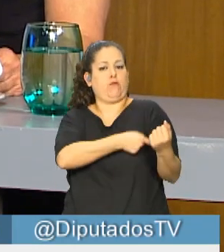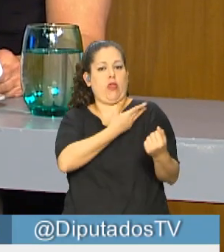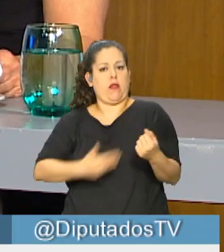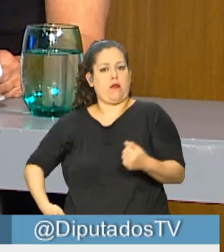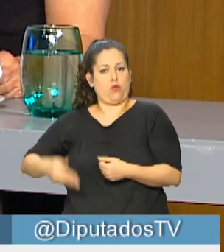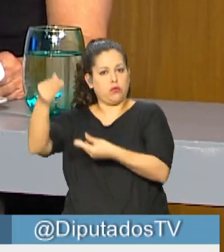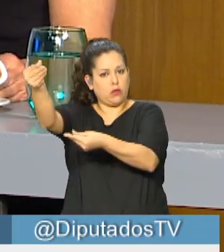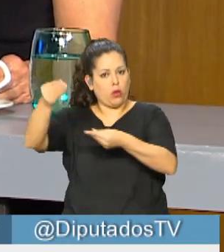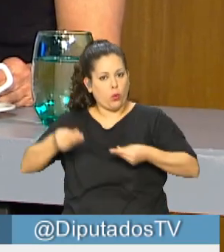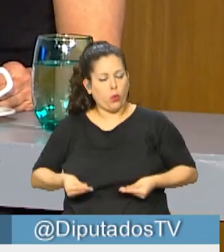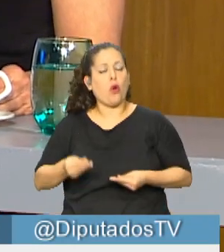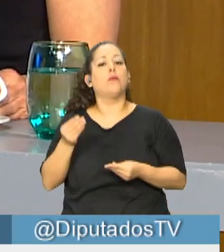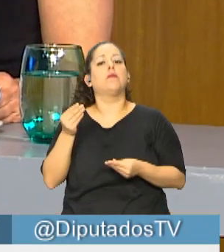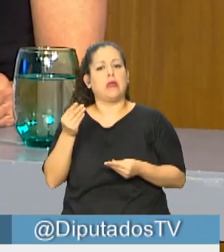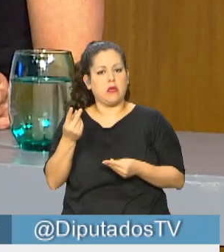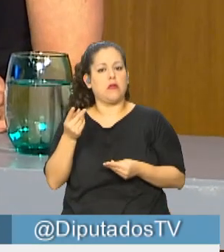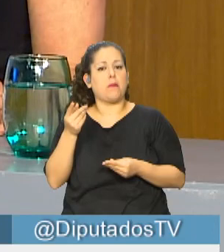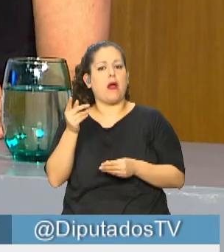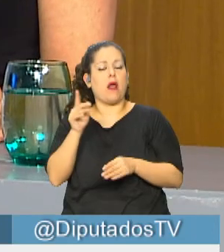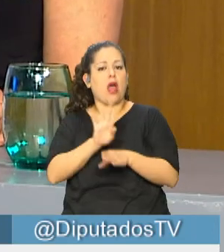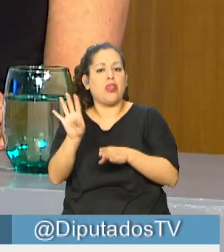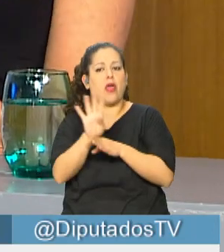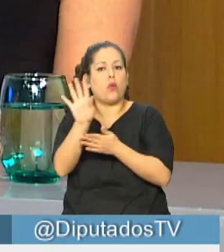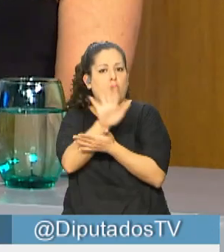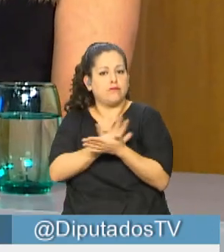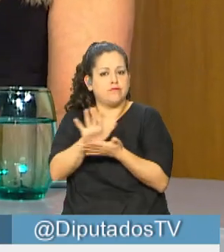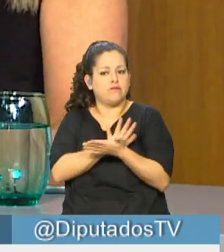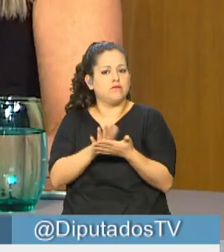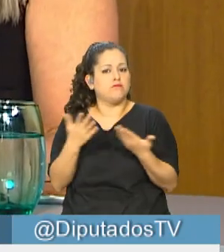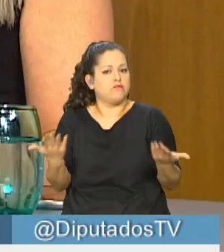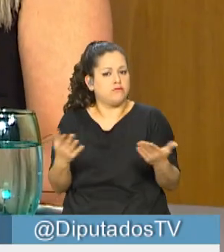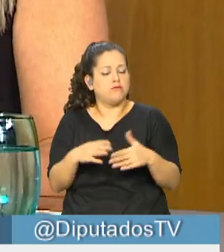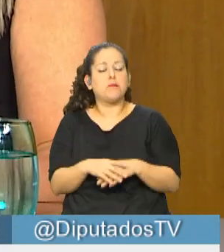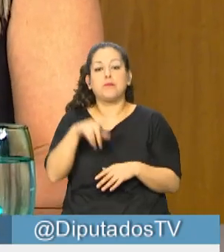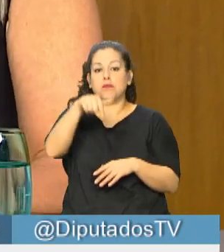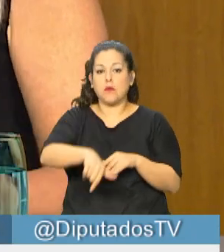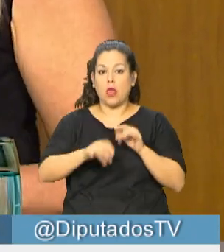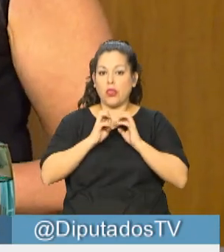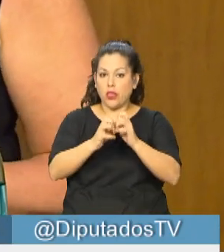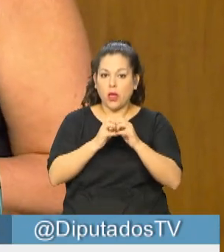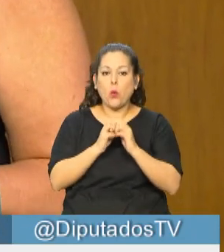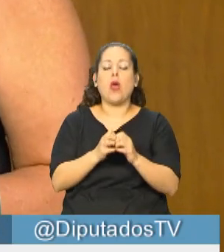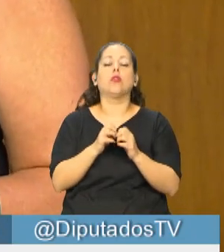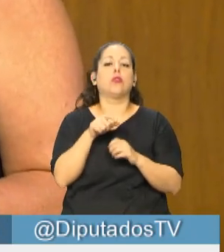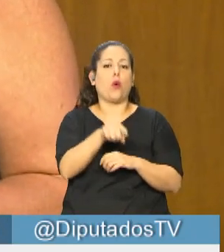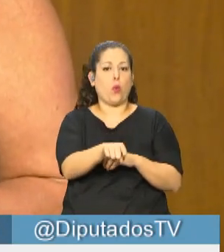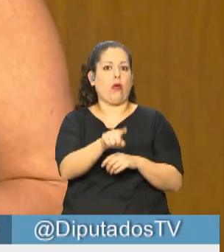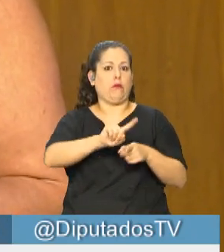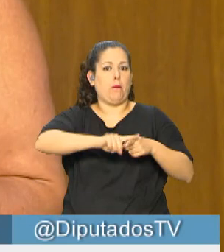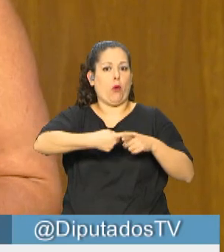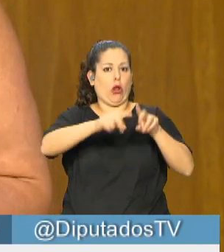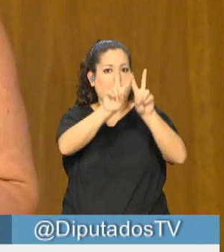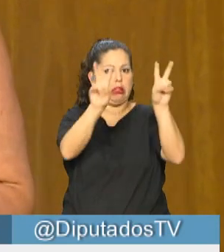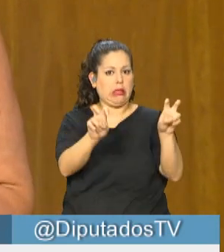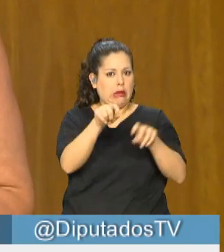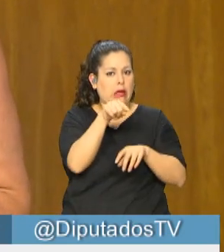de reconformar la deuda, si hablas con la oposición, es un debate que se está dando en el plano de la política, que involucra,